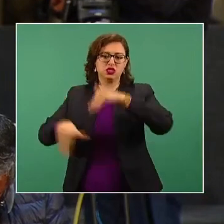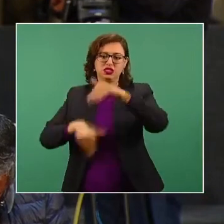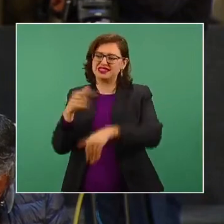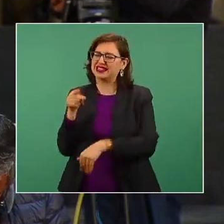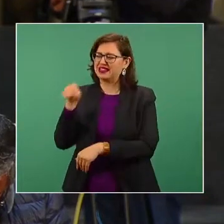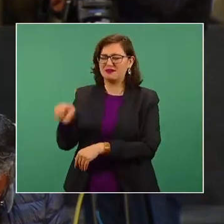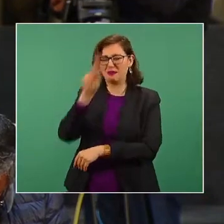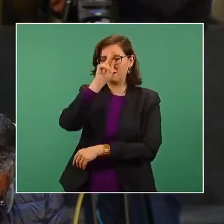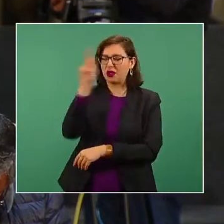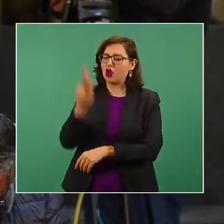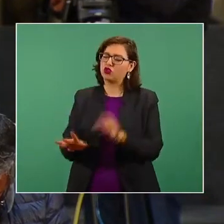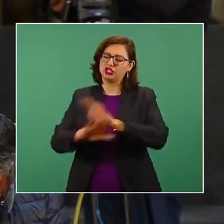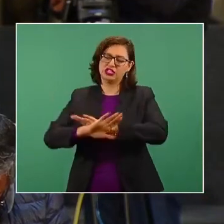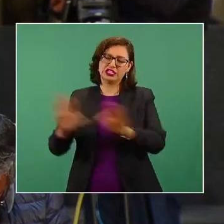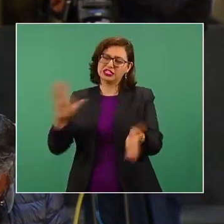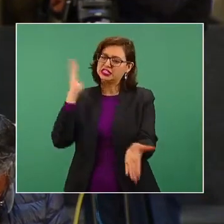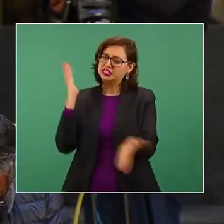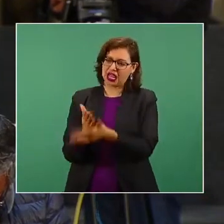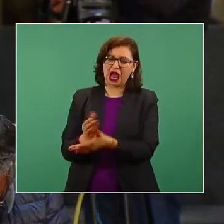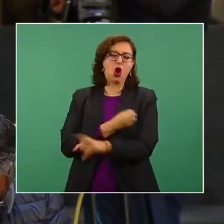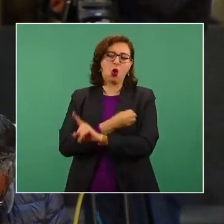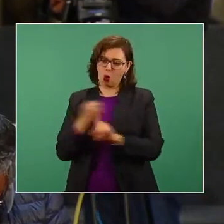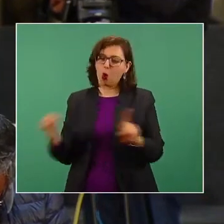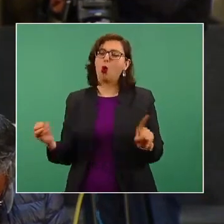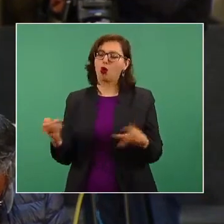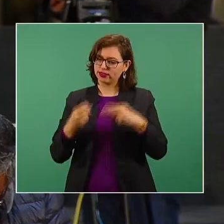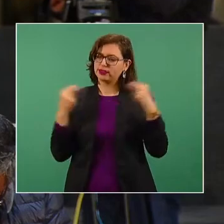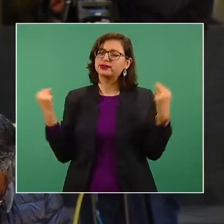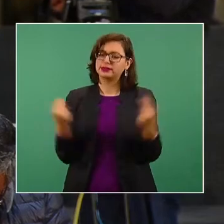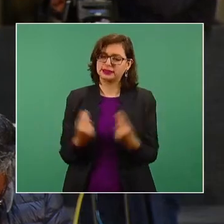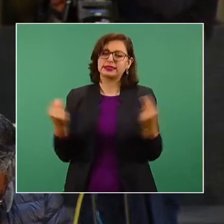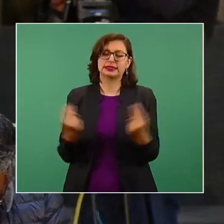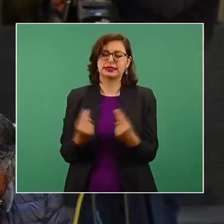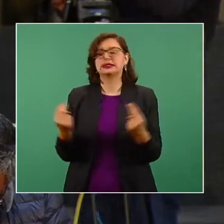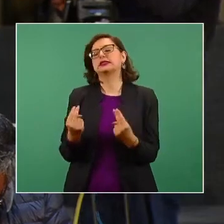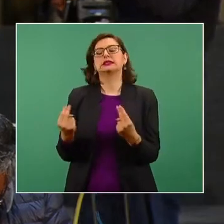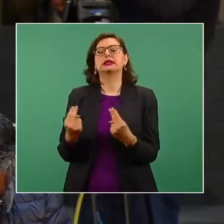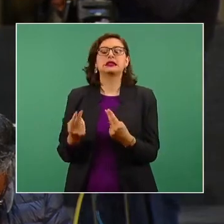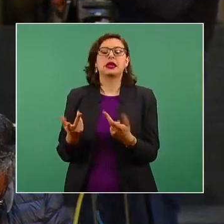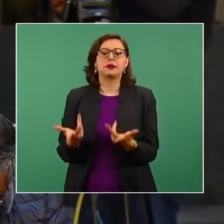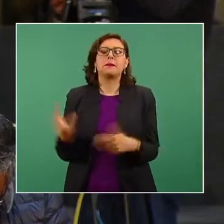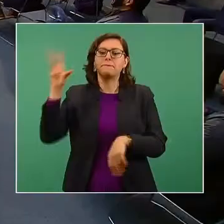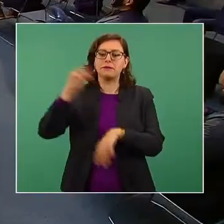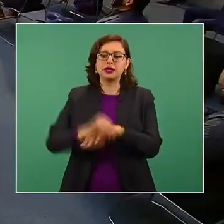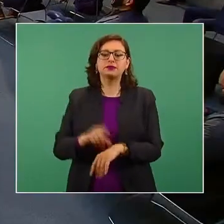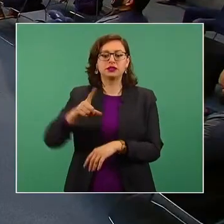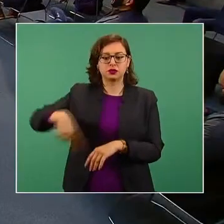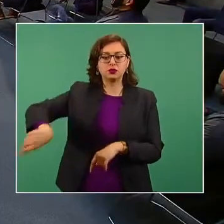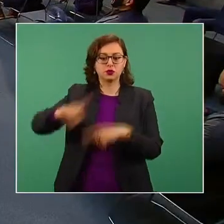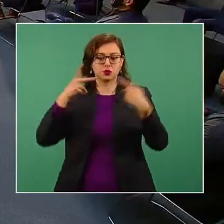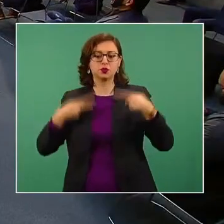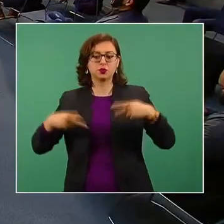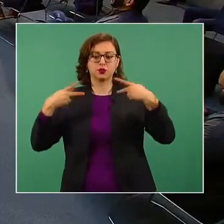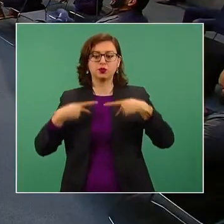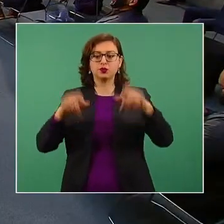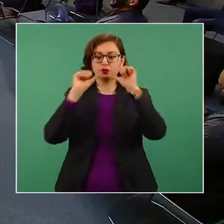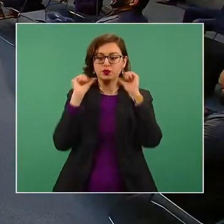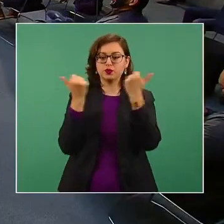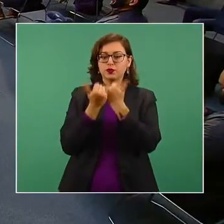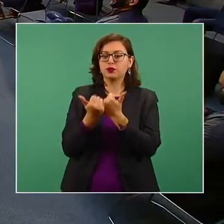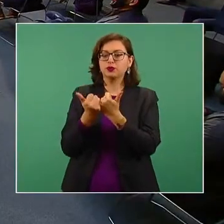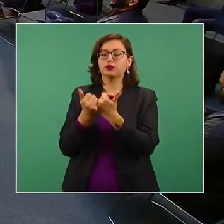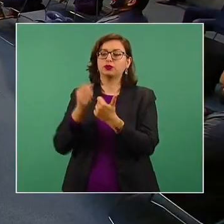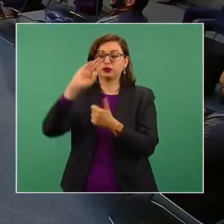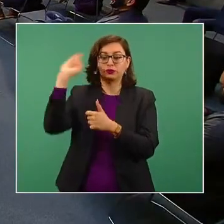es necesario que ya se ponga orden ahí y que se deje en libertad a los asociados a esta federación para